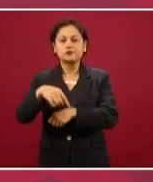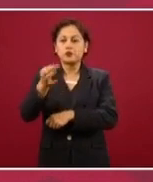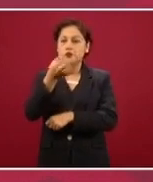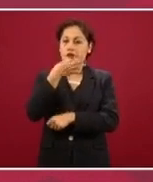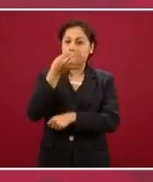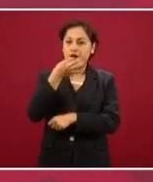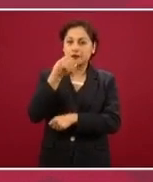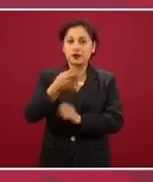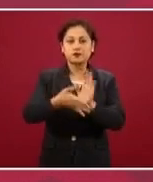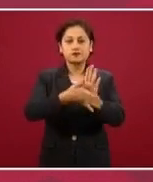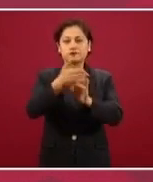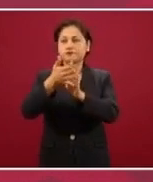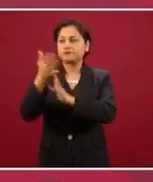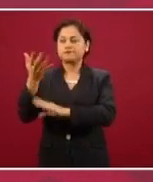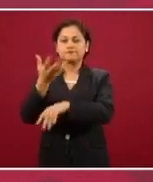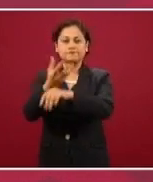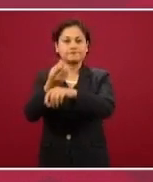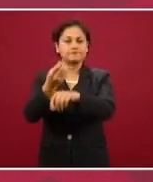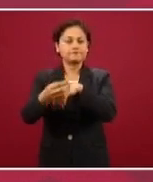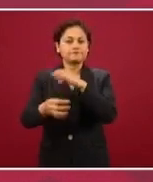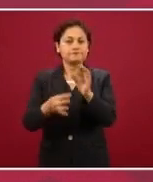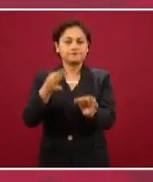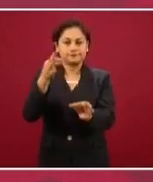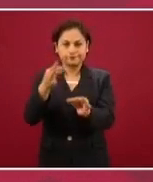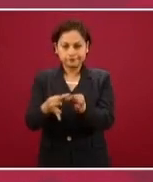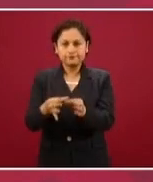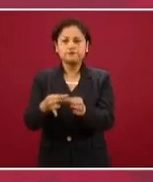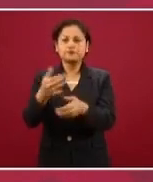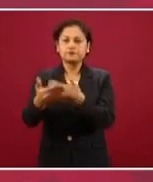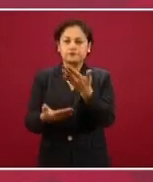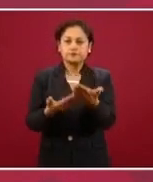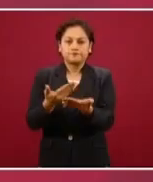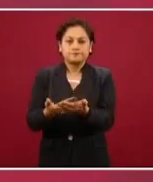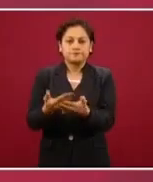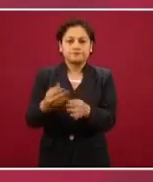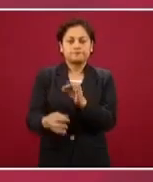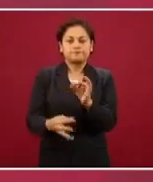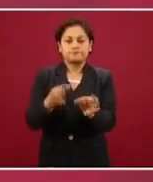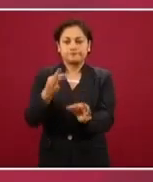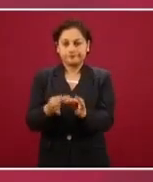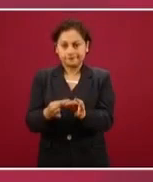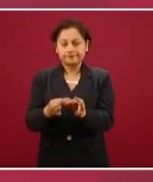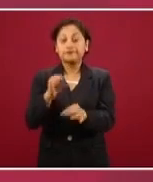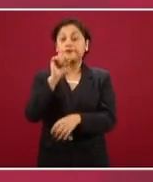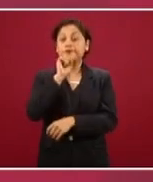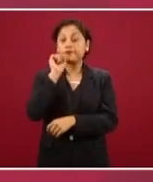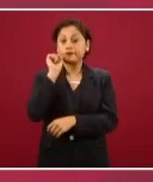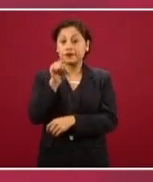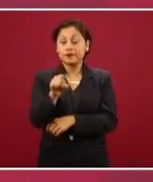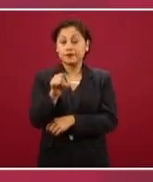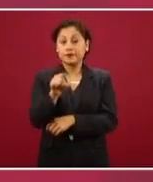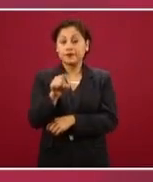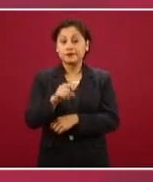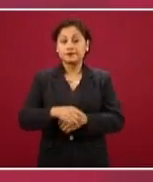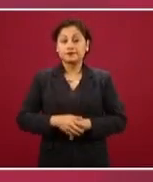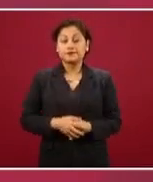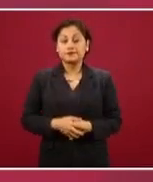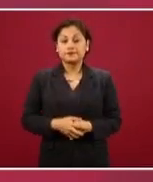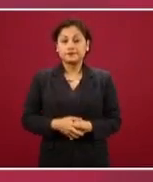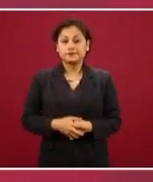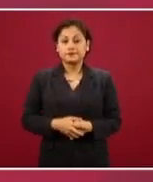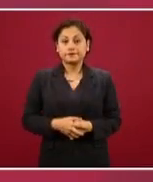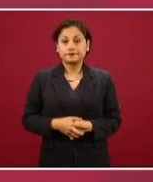instalaciones, que mejore el servicio y que se cumpla con